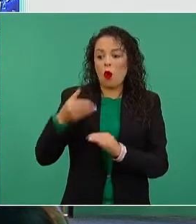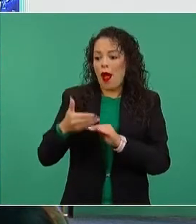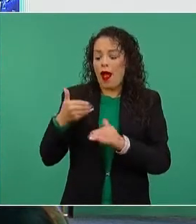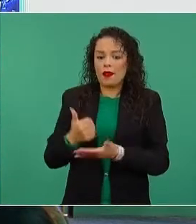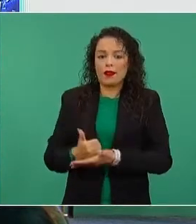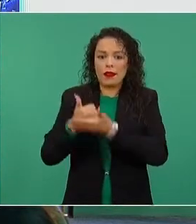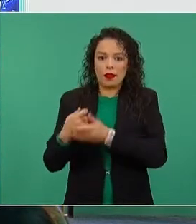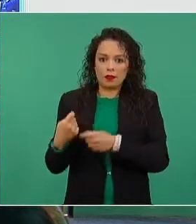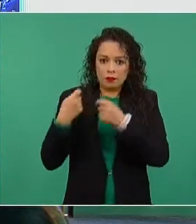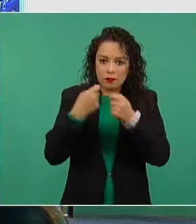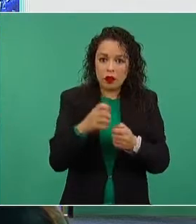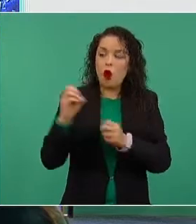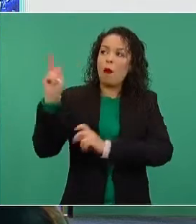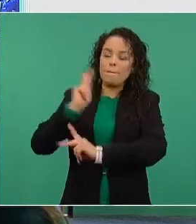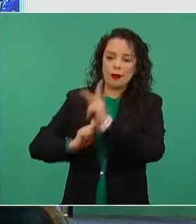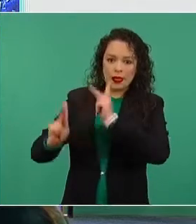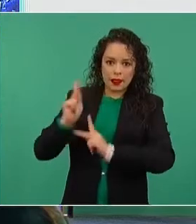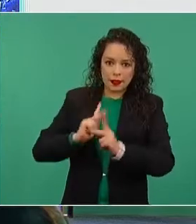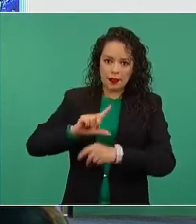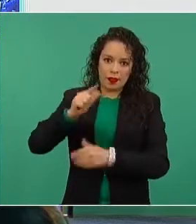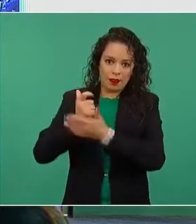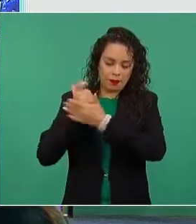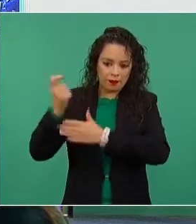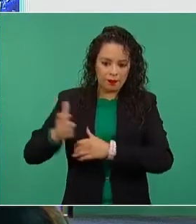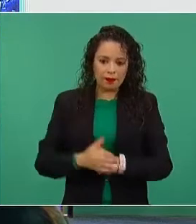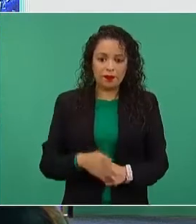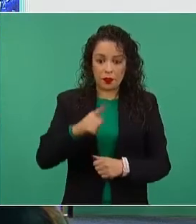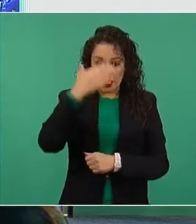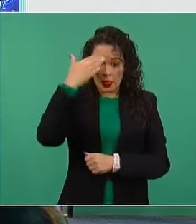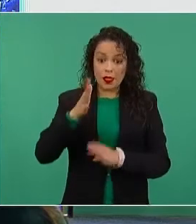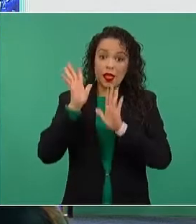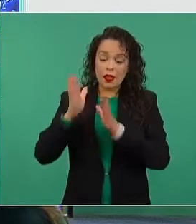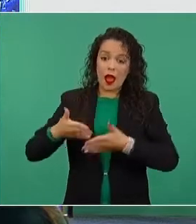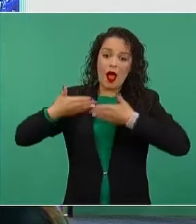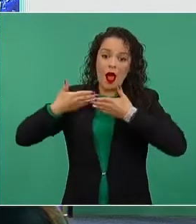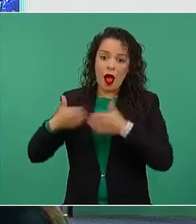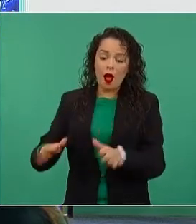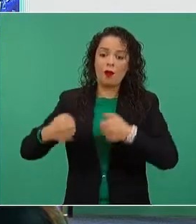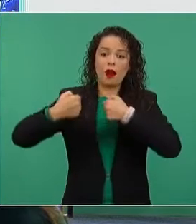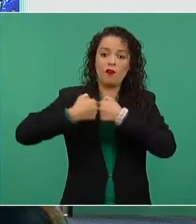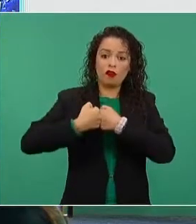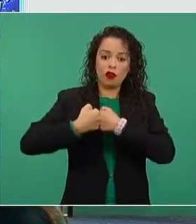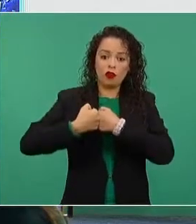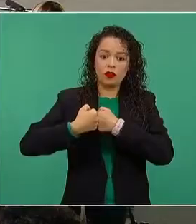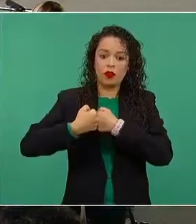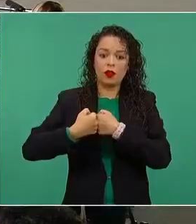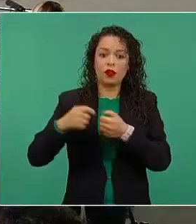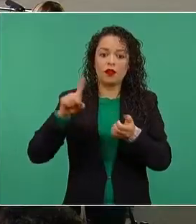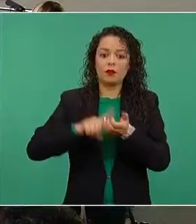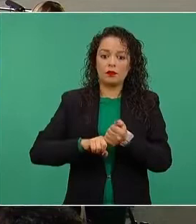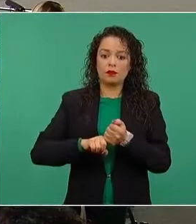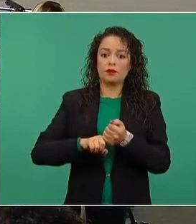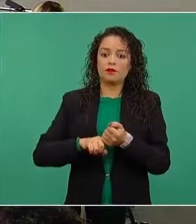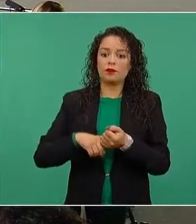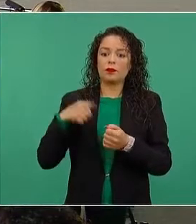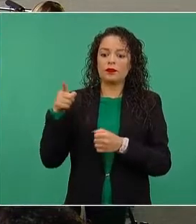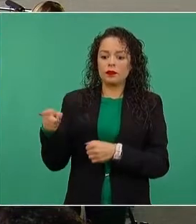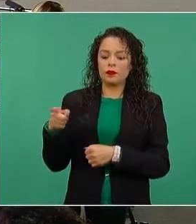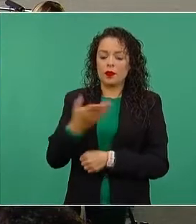8 de noviembre, como ya sabemos, se reabrió la frontera a partir de un planteamiento que hizo el presidente López